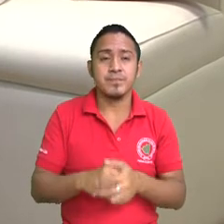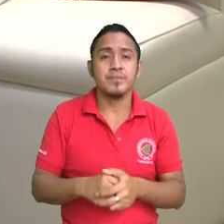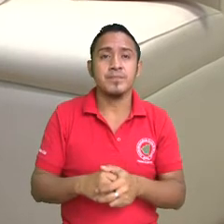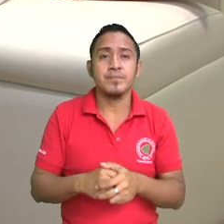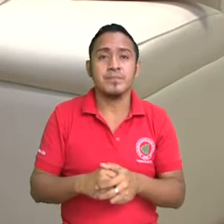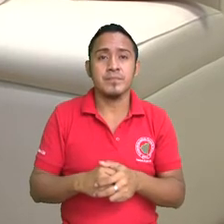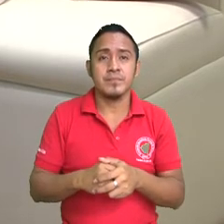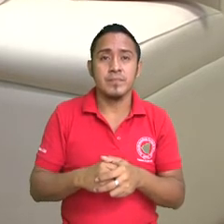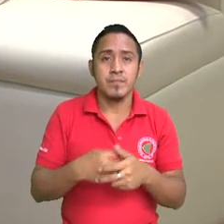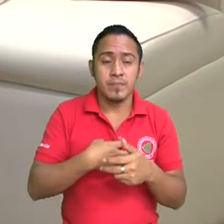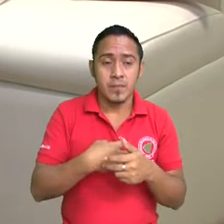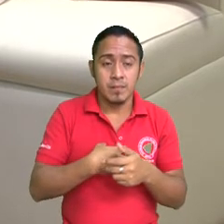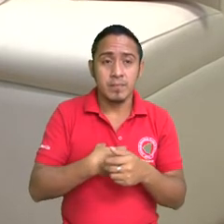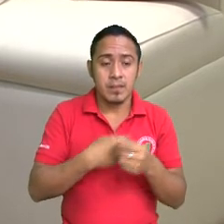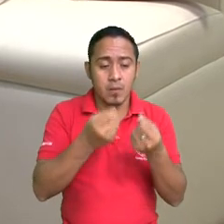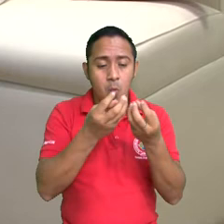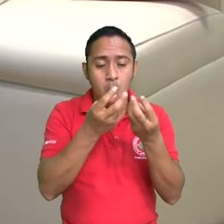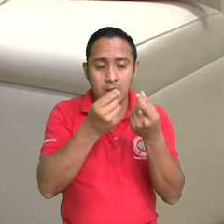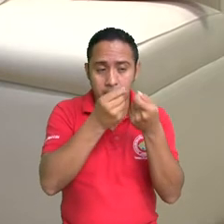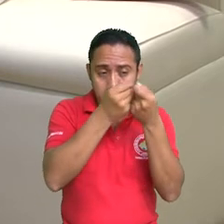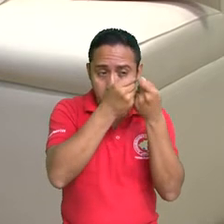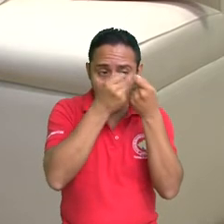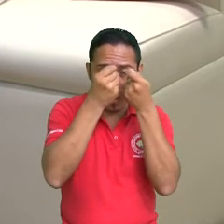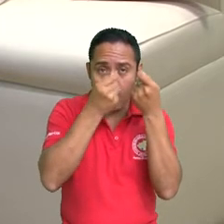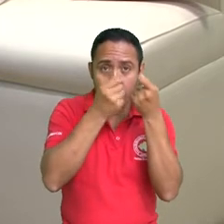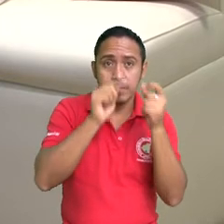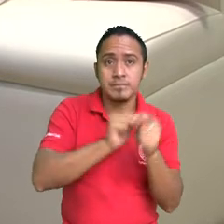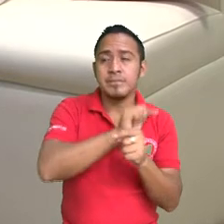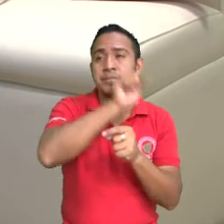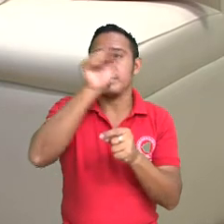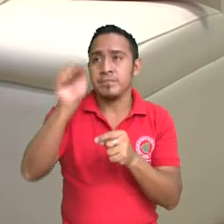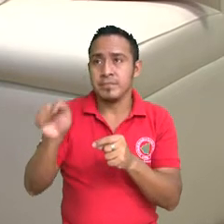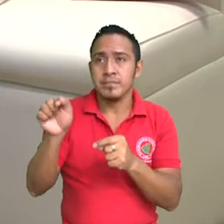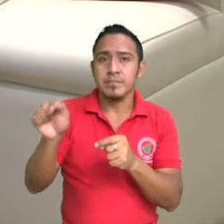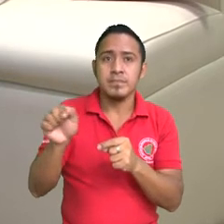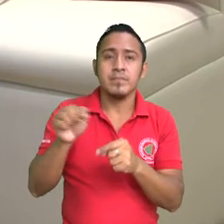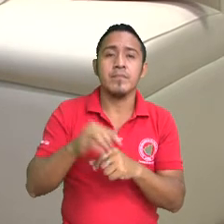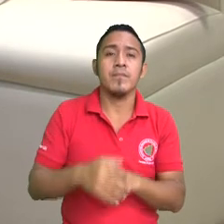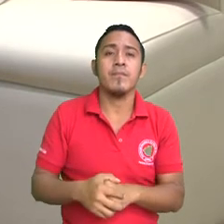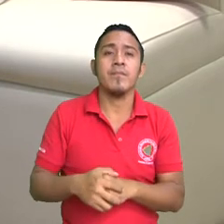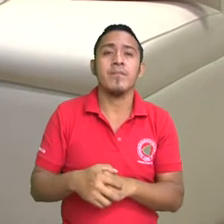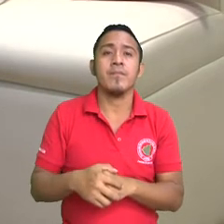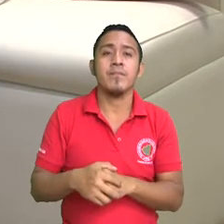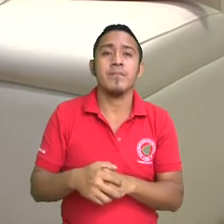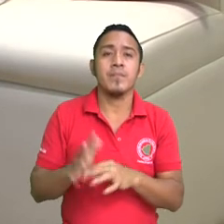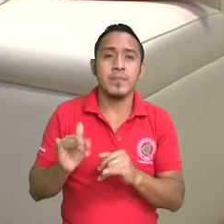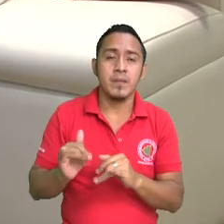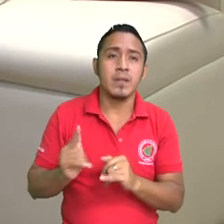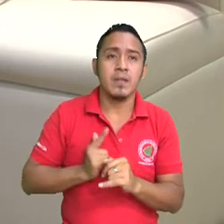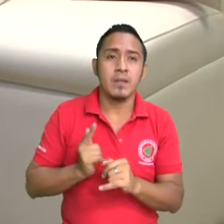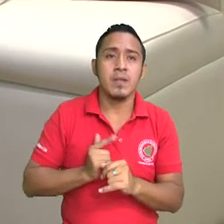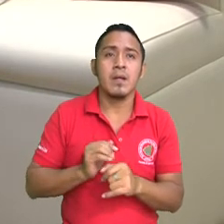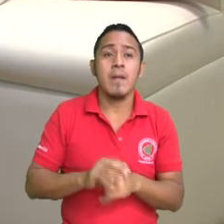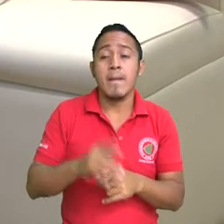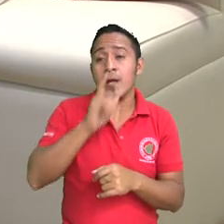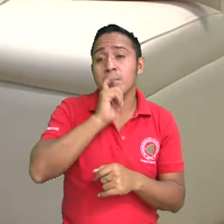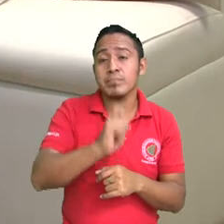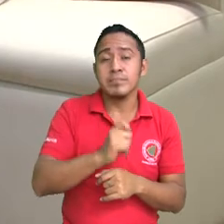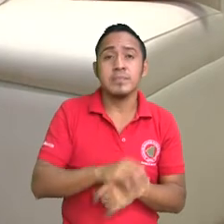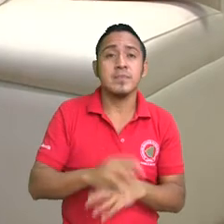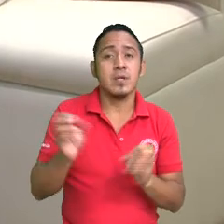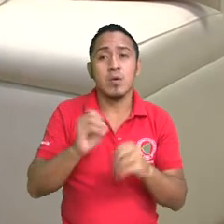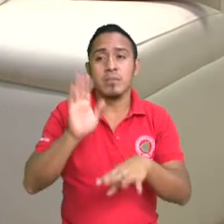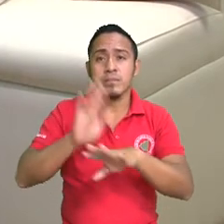sacar la medida de nuestro Centro Nacional de Oftalmología y acuden ya a ellos donde tienen, a veces ya tienen una óptica de preferencia,